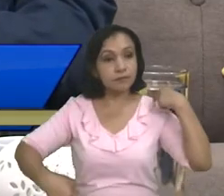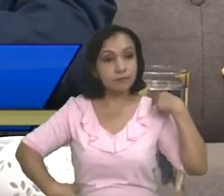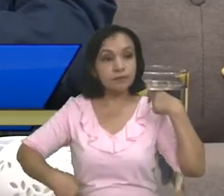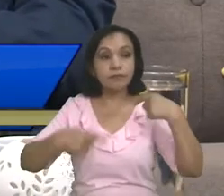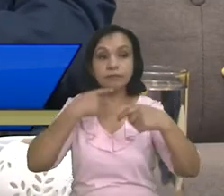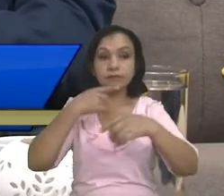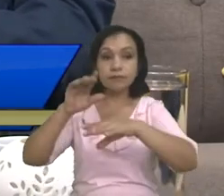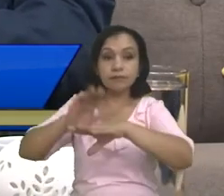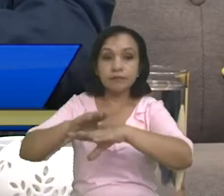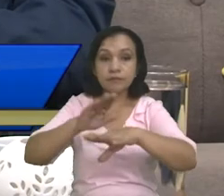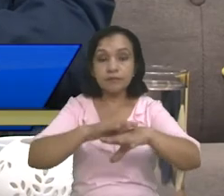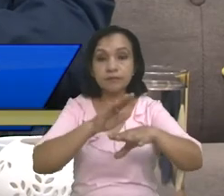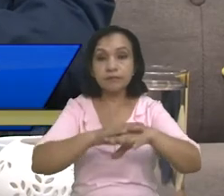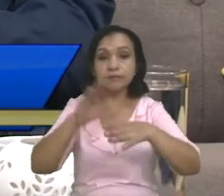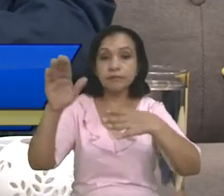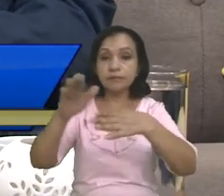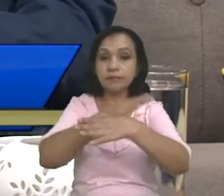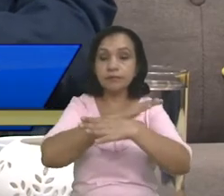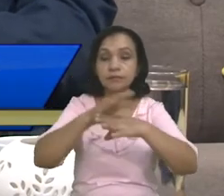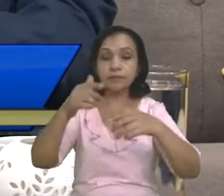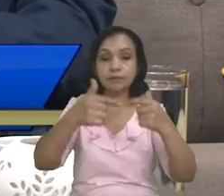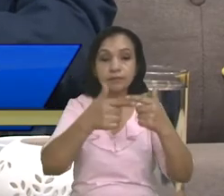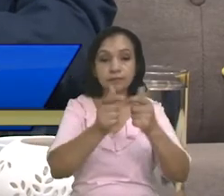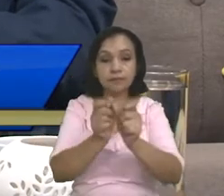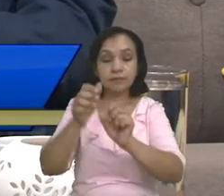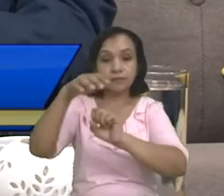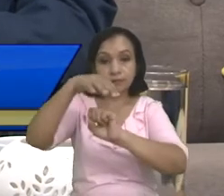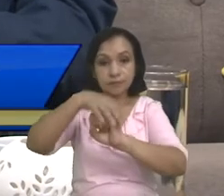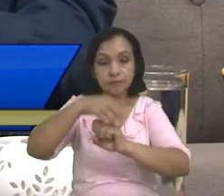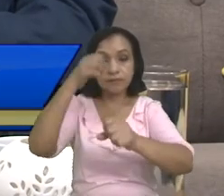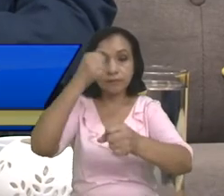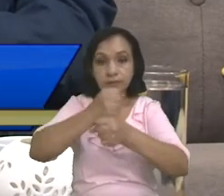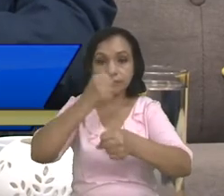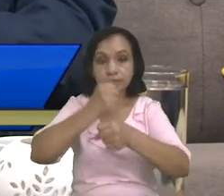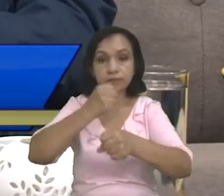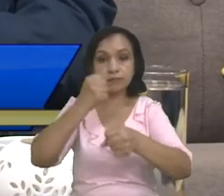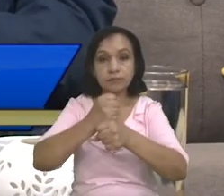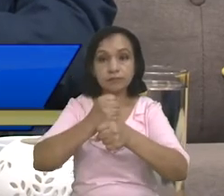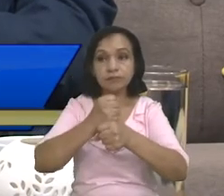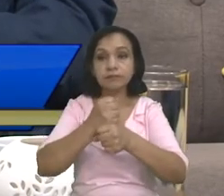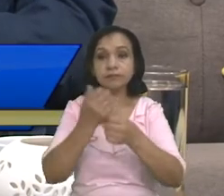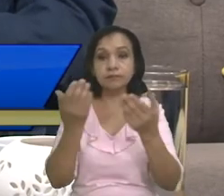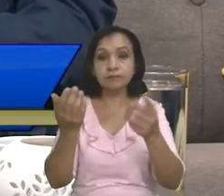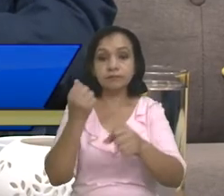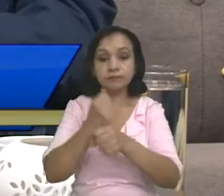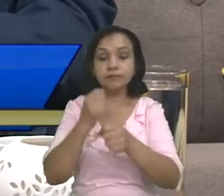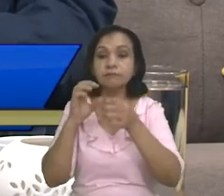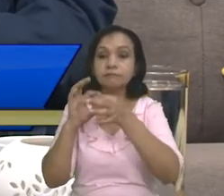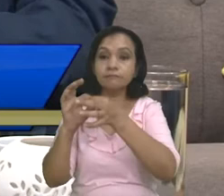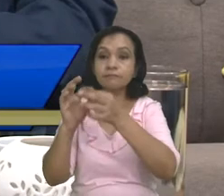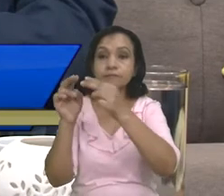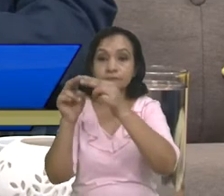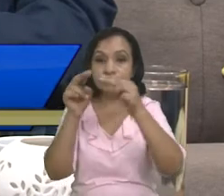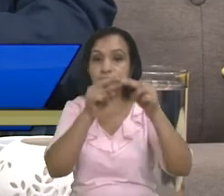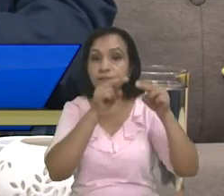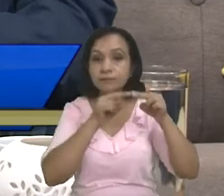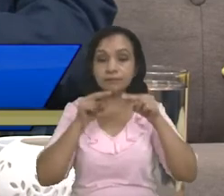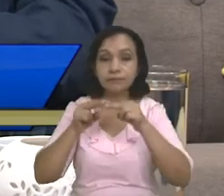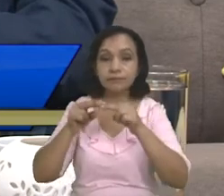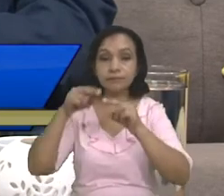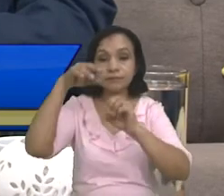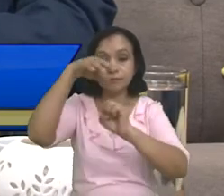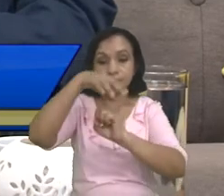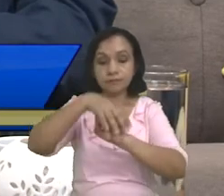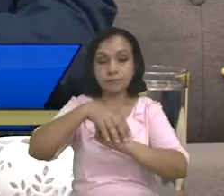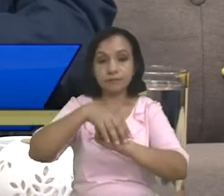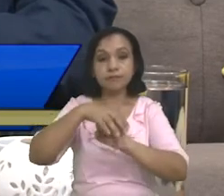orienta a las distintas comisiones a trabajar de manera amén de manera articulada entre esas comisiones